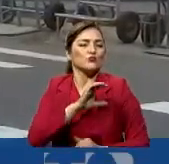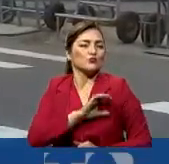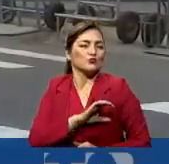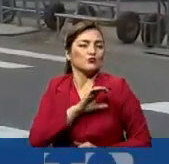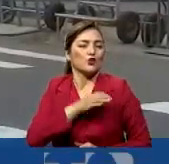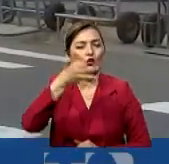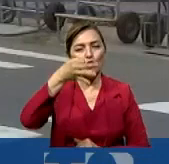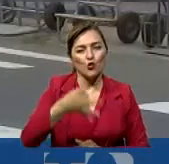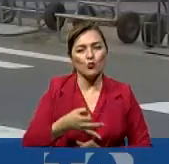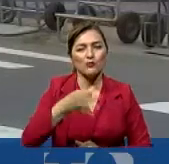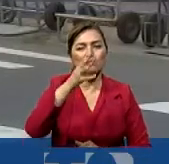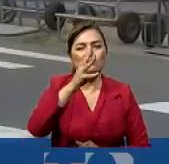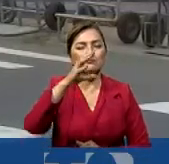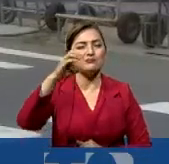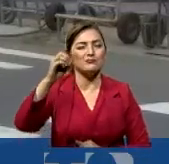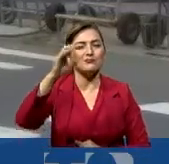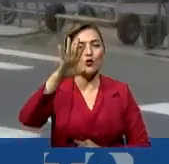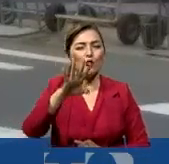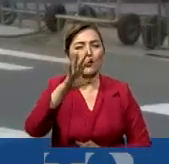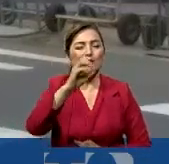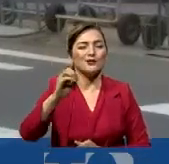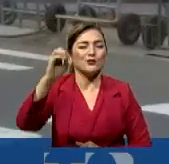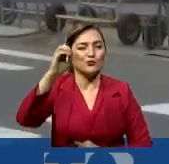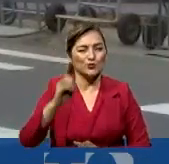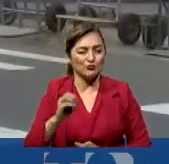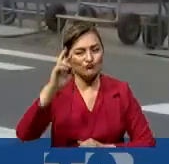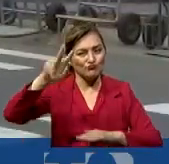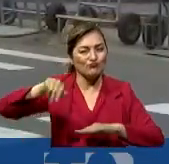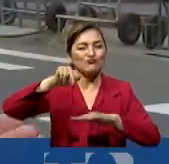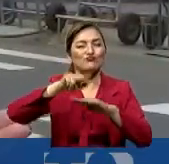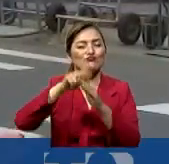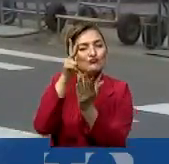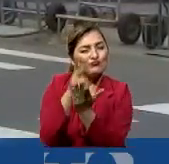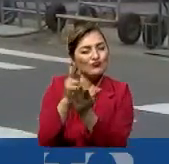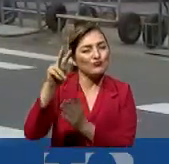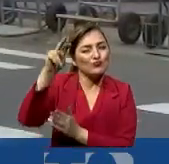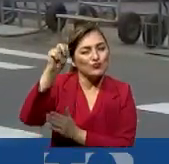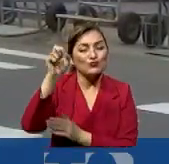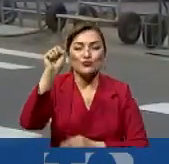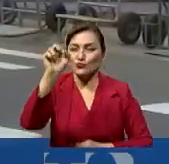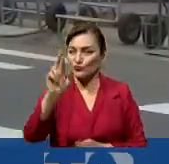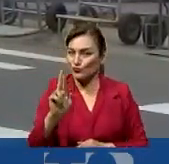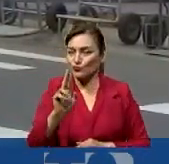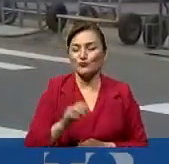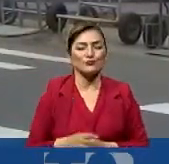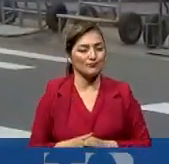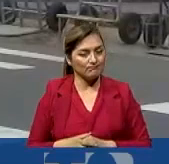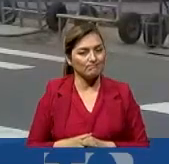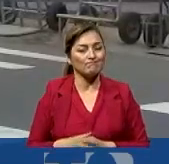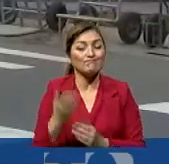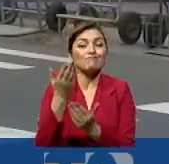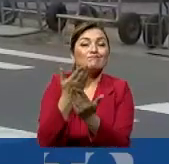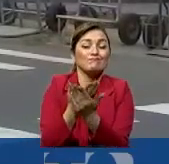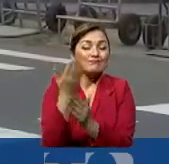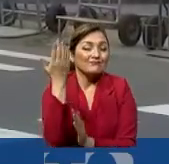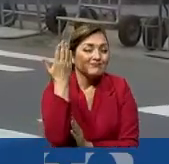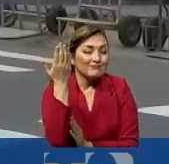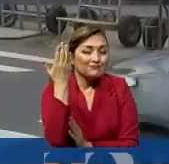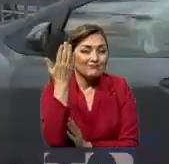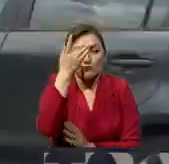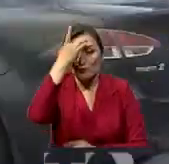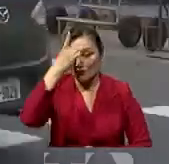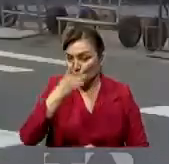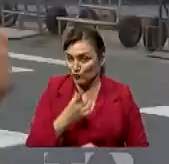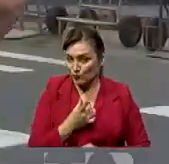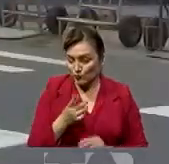municipalidad cumpla con el 60 y el 40% de frecuencias nacionales tanto en la terminal norte como sur. O además, proponen que el alcalde tome la